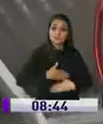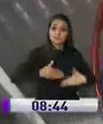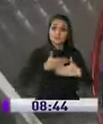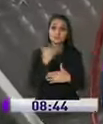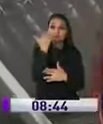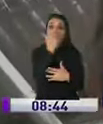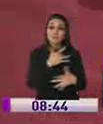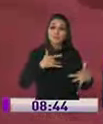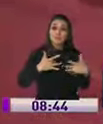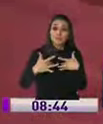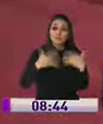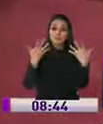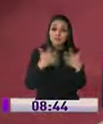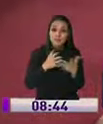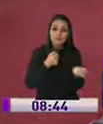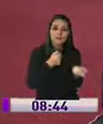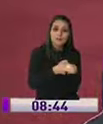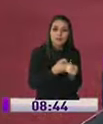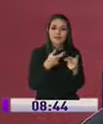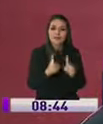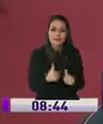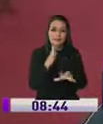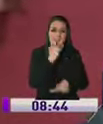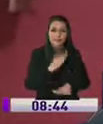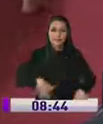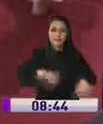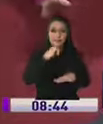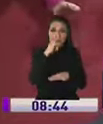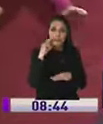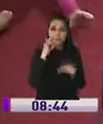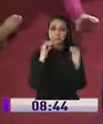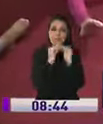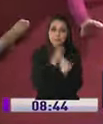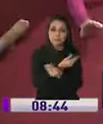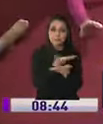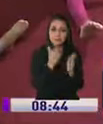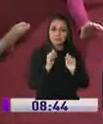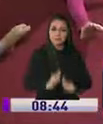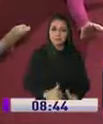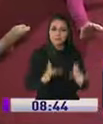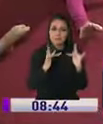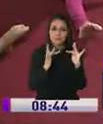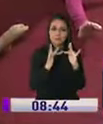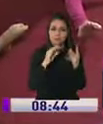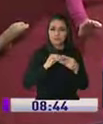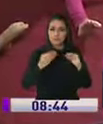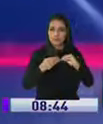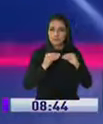obra y colaborar con esta noble causa, para más información puede comunicarse con los números